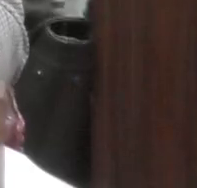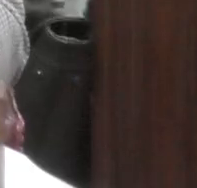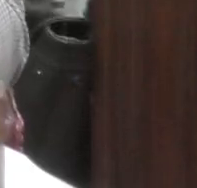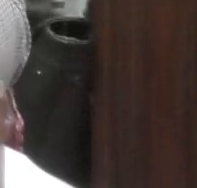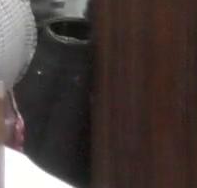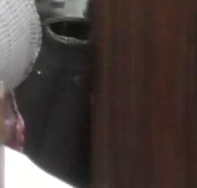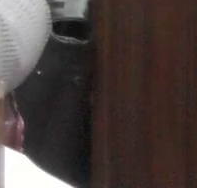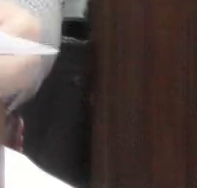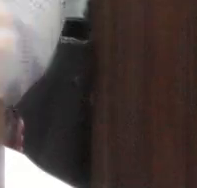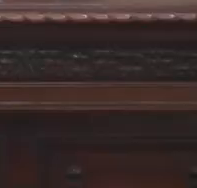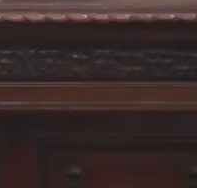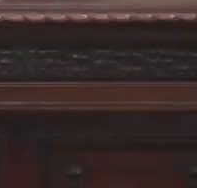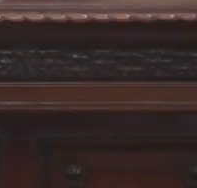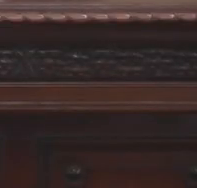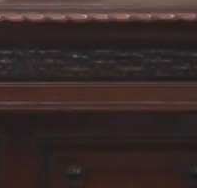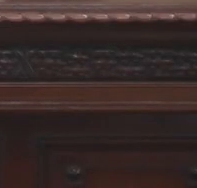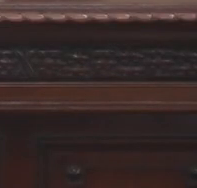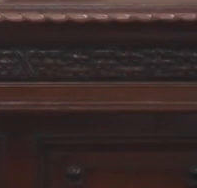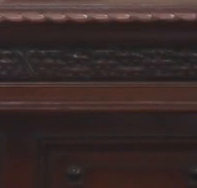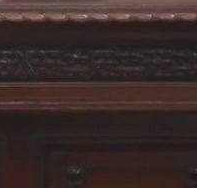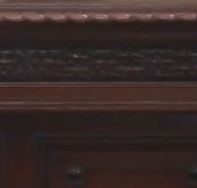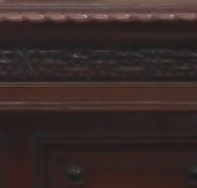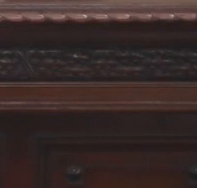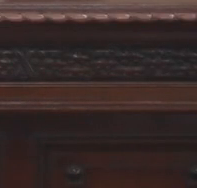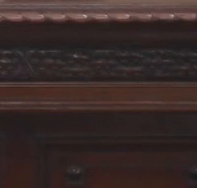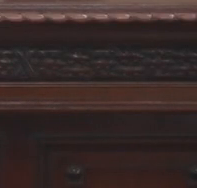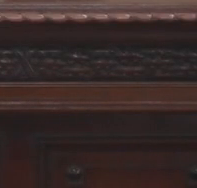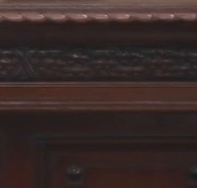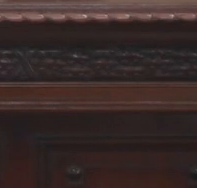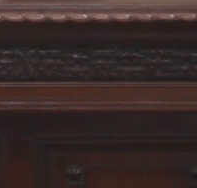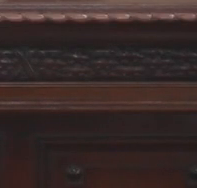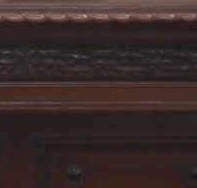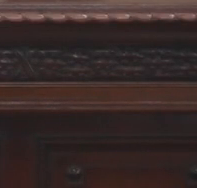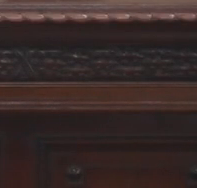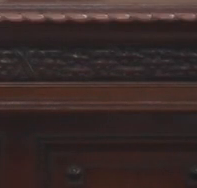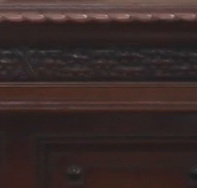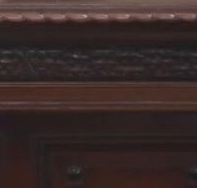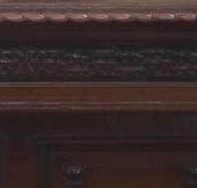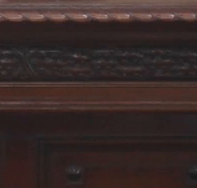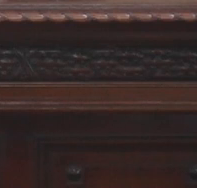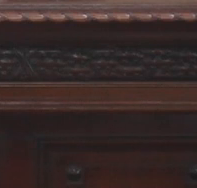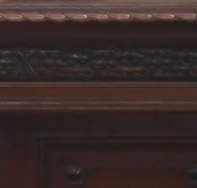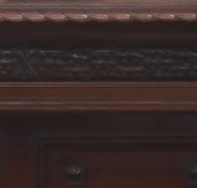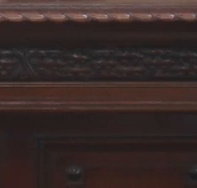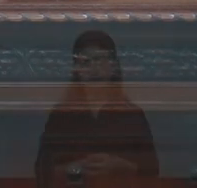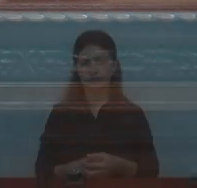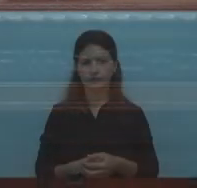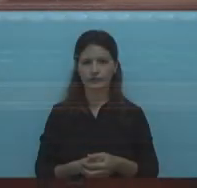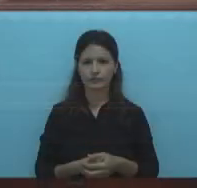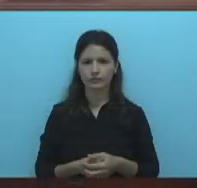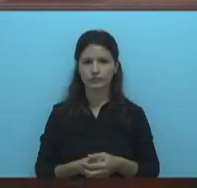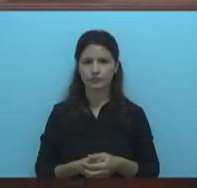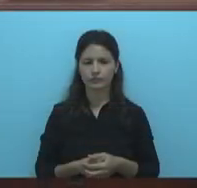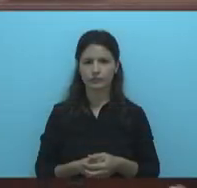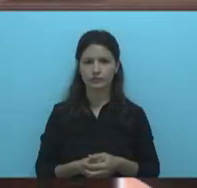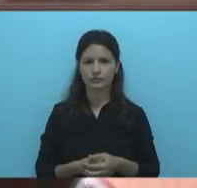constancia. Bien, gracias, diputado. Queda constancia de su voto negativo. Diputada Ximena Sola, tiene